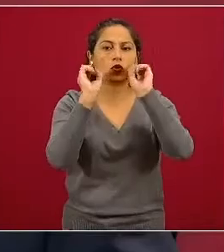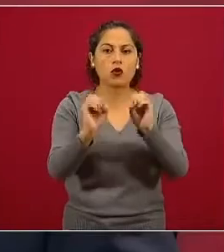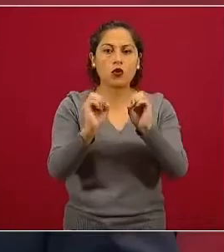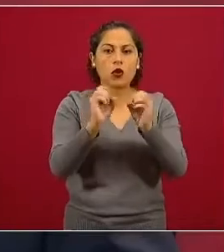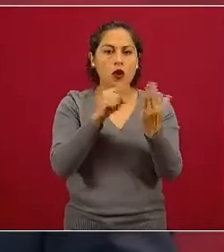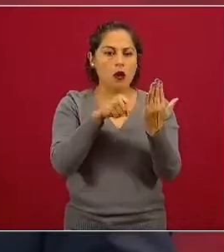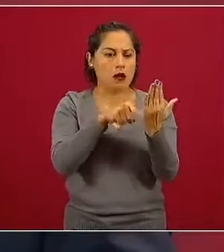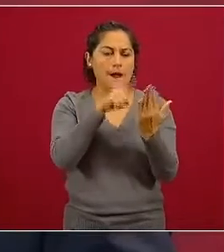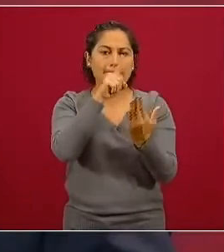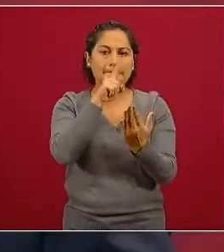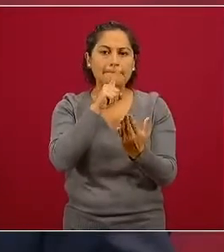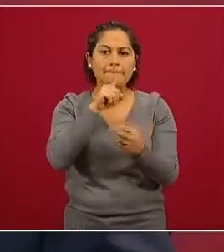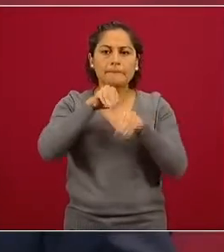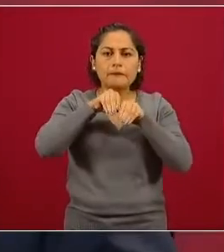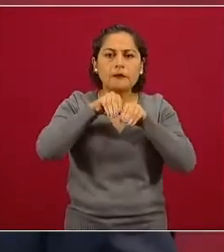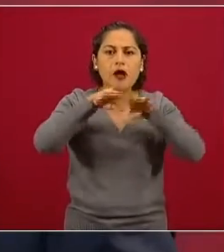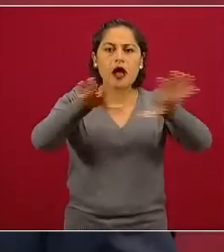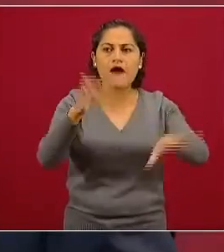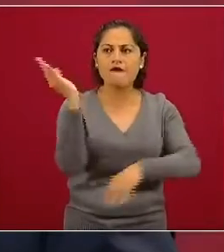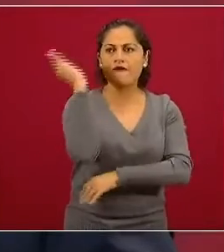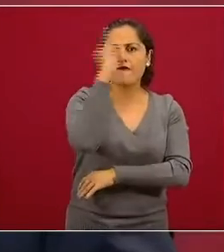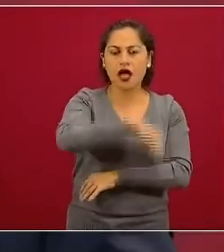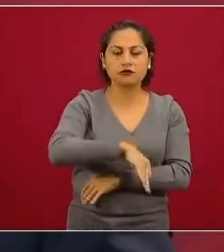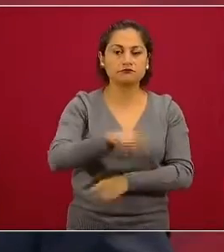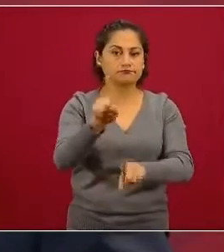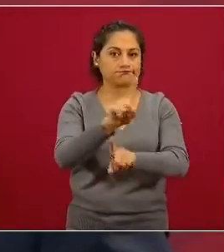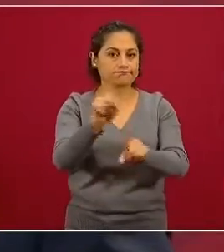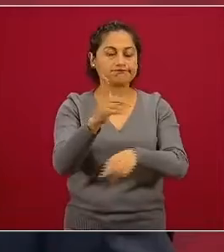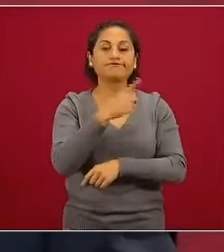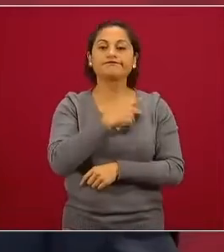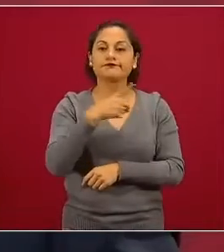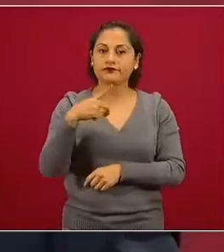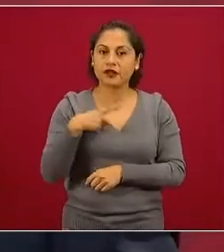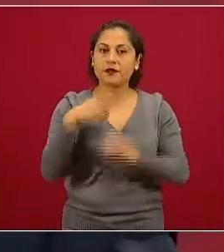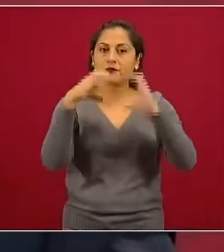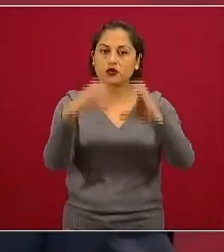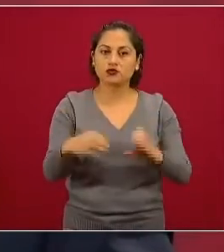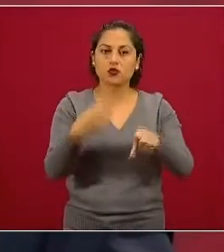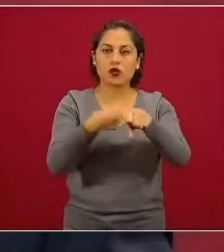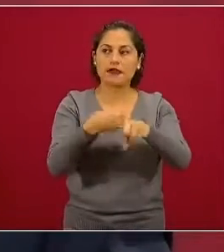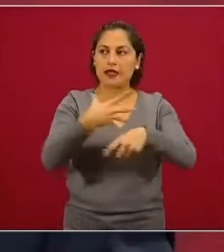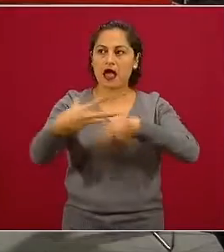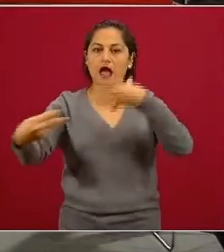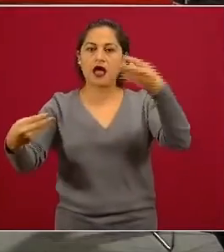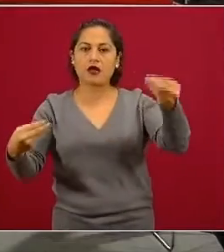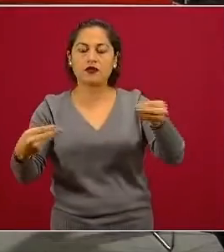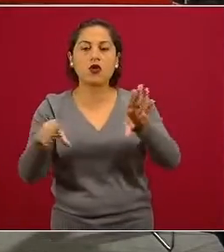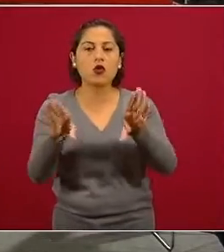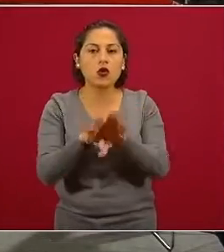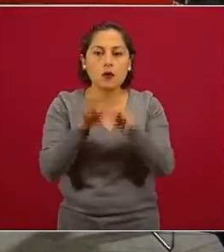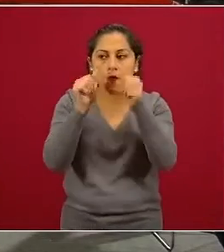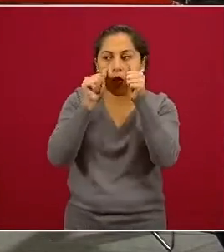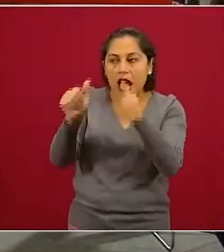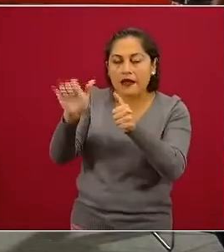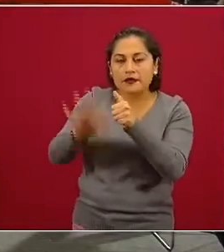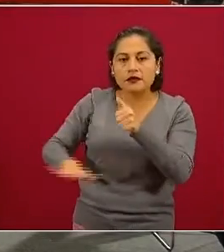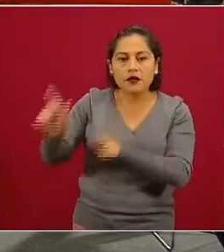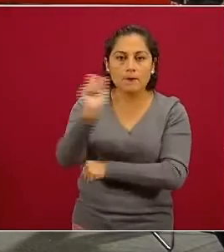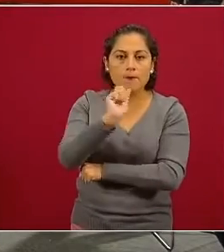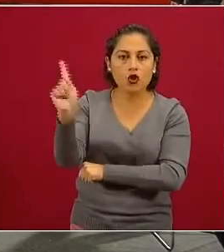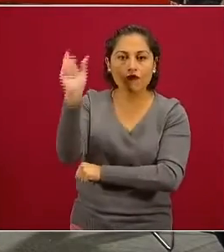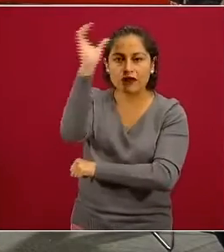esta razón. O sea, no es menos lo que hizo, o sea, entonces una enorme responsabilidad que tenemos colectiva. Es